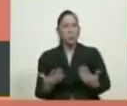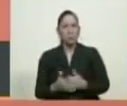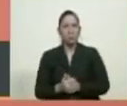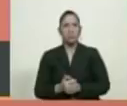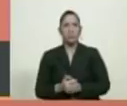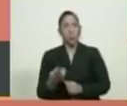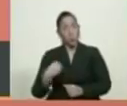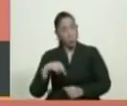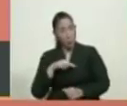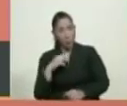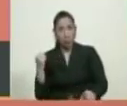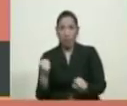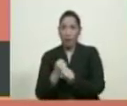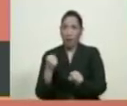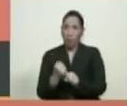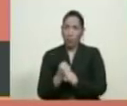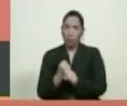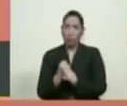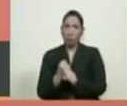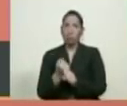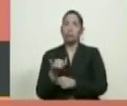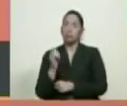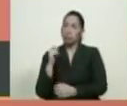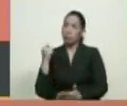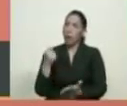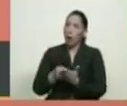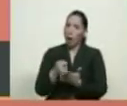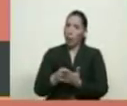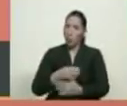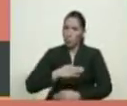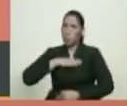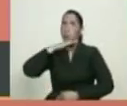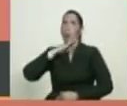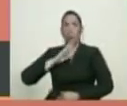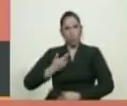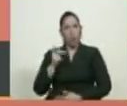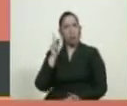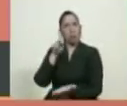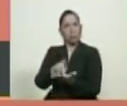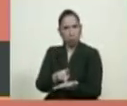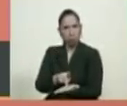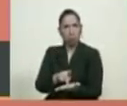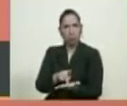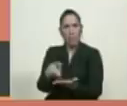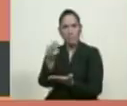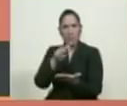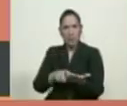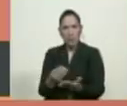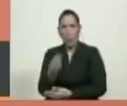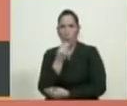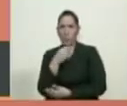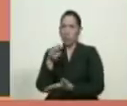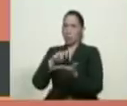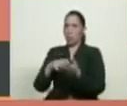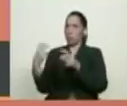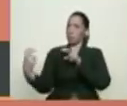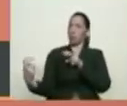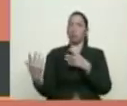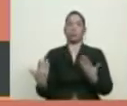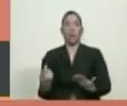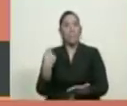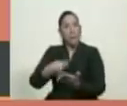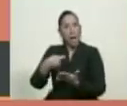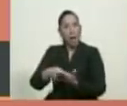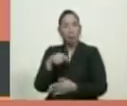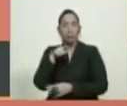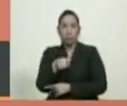trabajadoras y nuestros trabajadores tienen un salario suficiente, van a poder ir a la pizzería y comerse su pizza y pagarla a ese